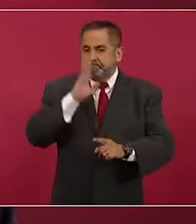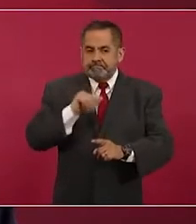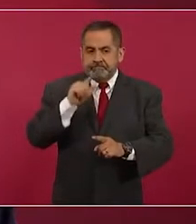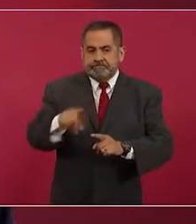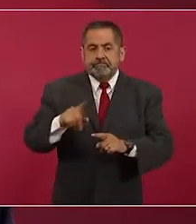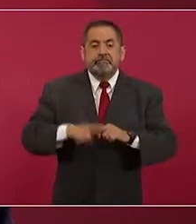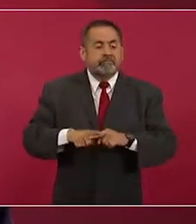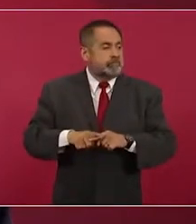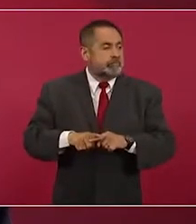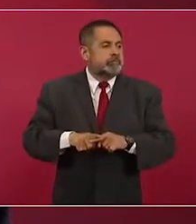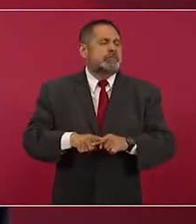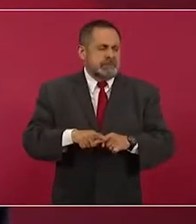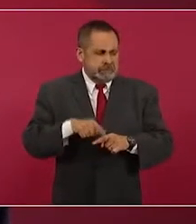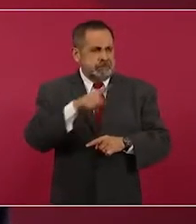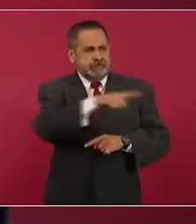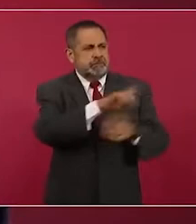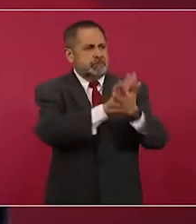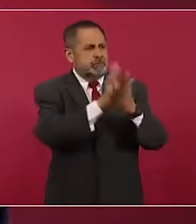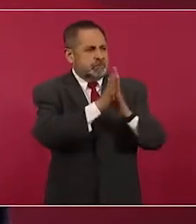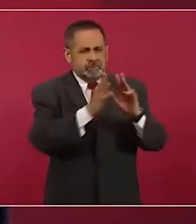de declarar la guerra